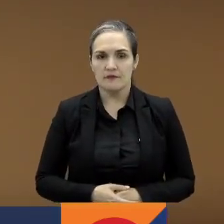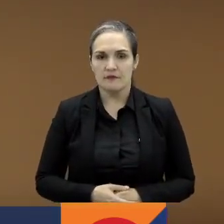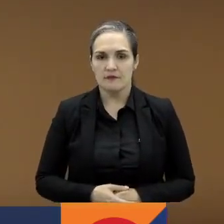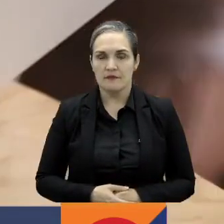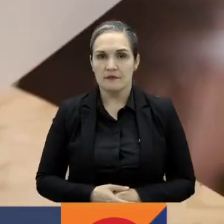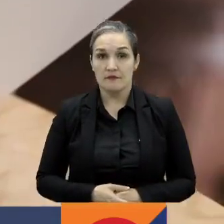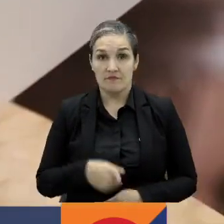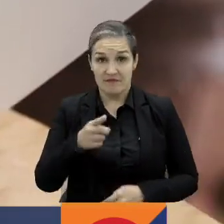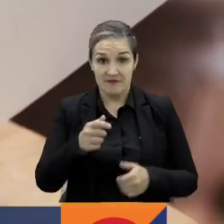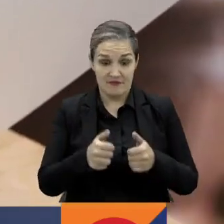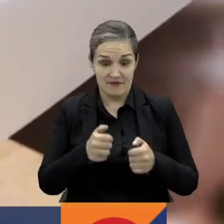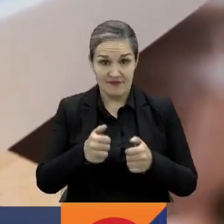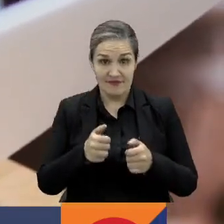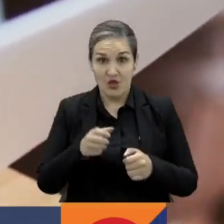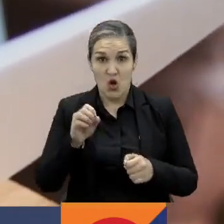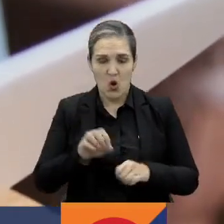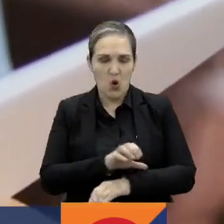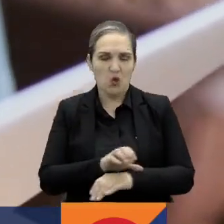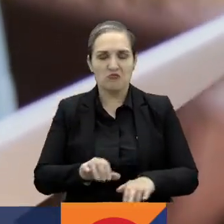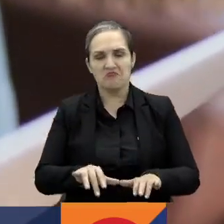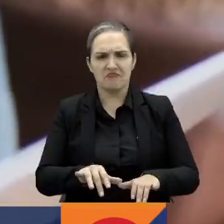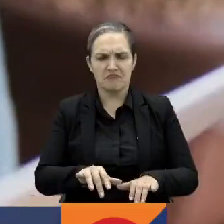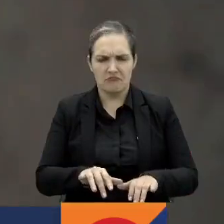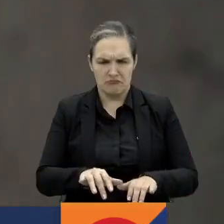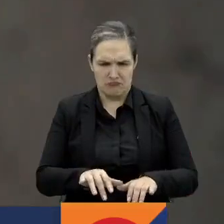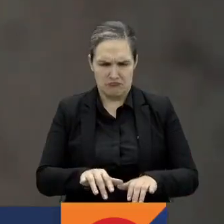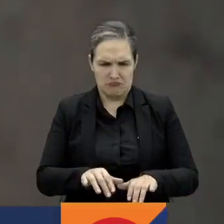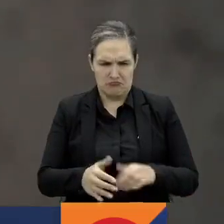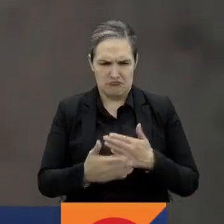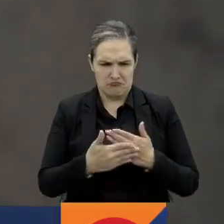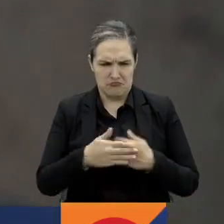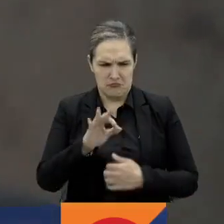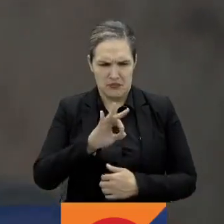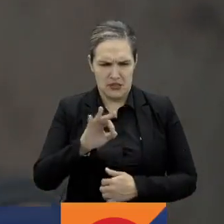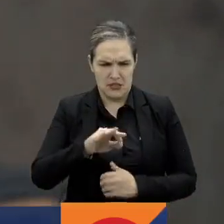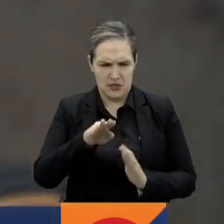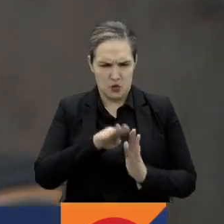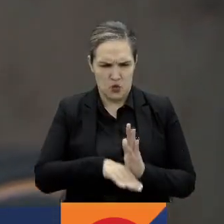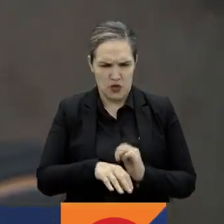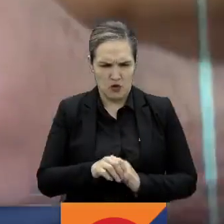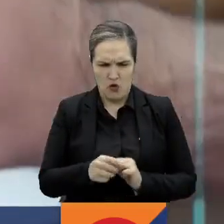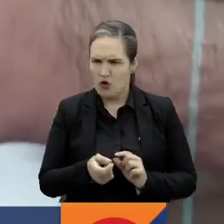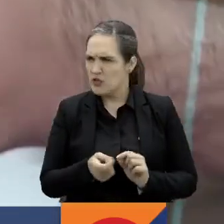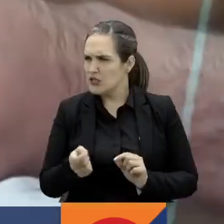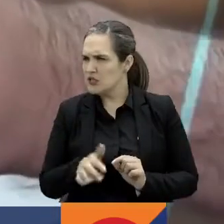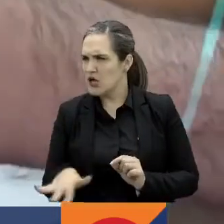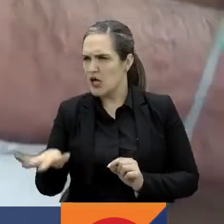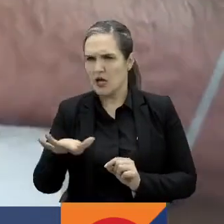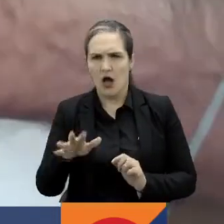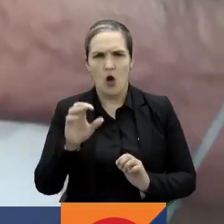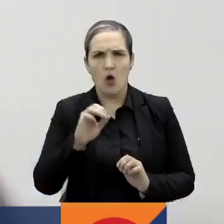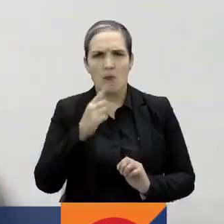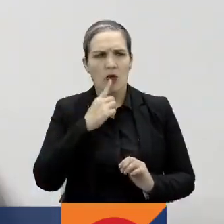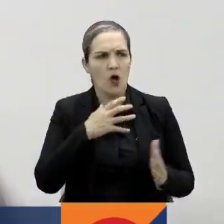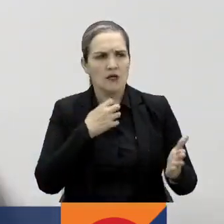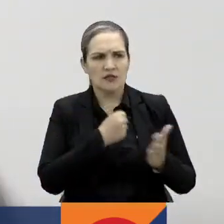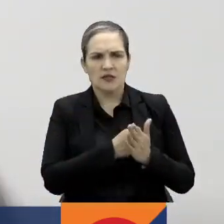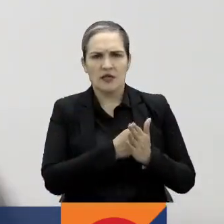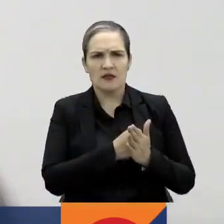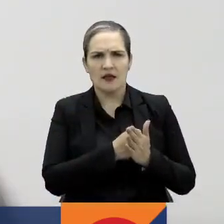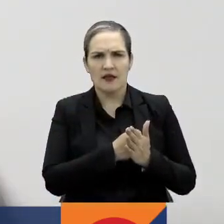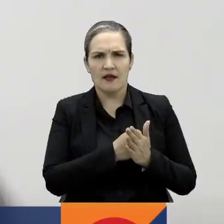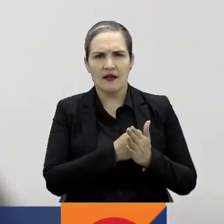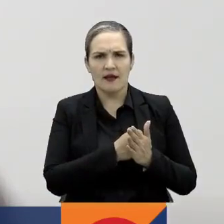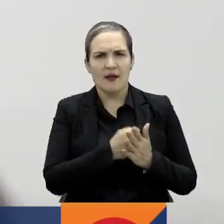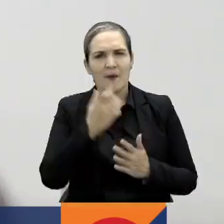Si su celular o su computador le sugiere itinerarios de descuentos y rutas cercanas, o incluso le dice si hay un accidente, es allí